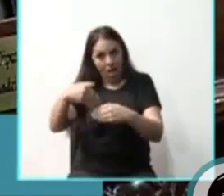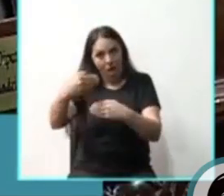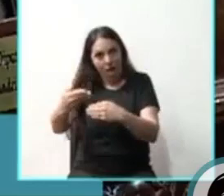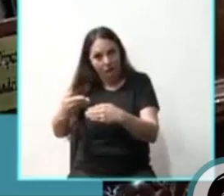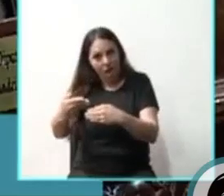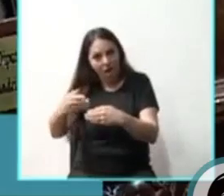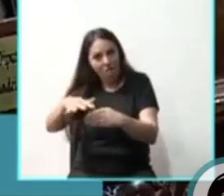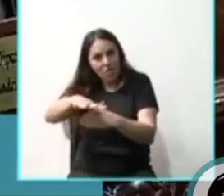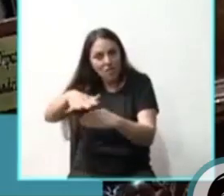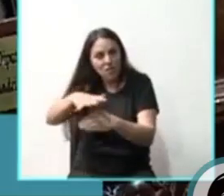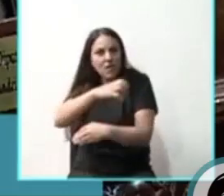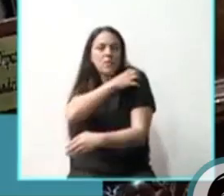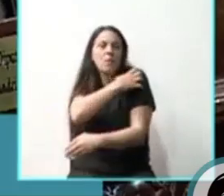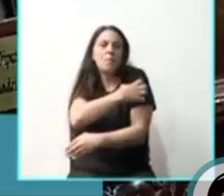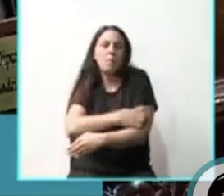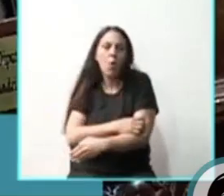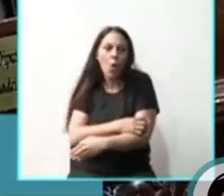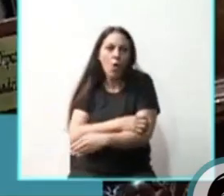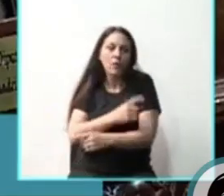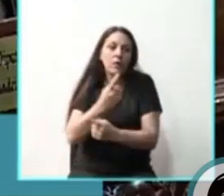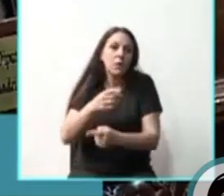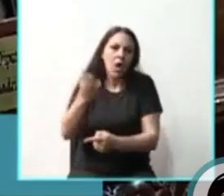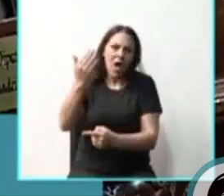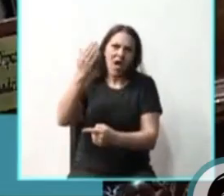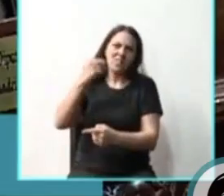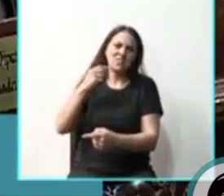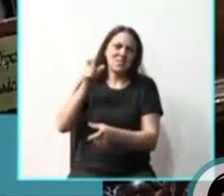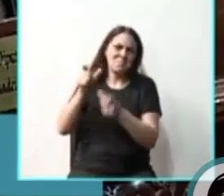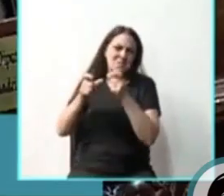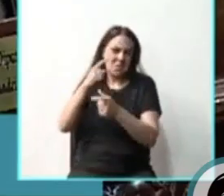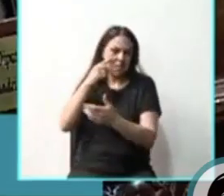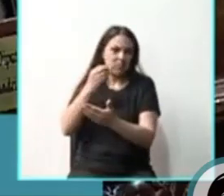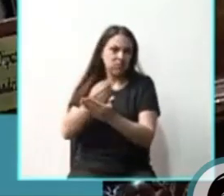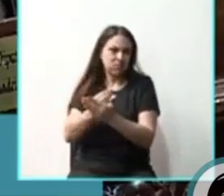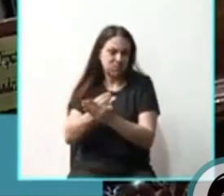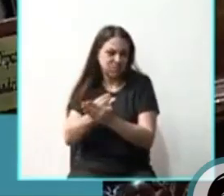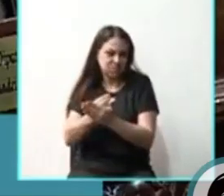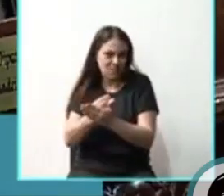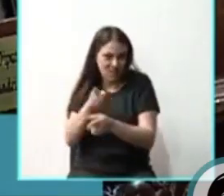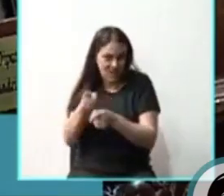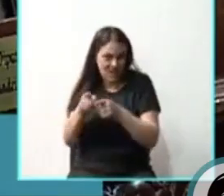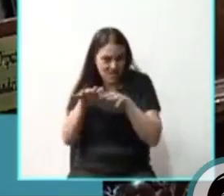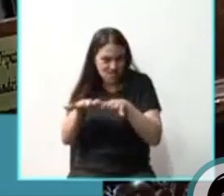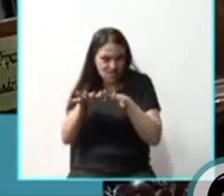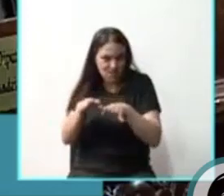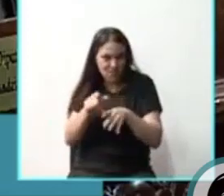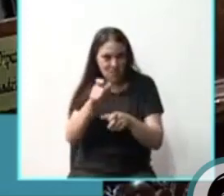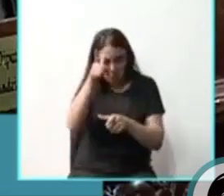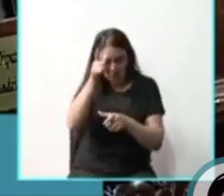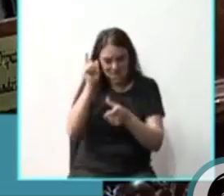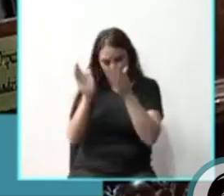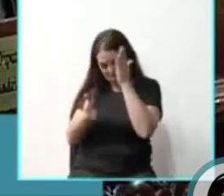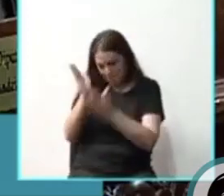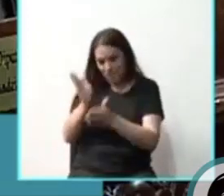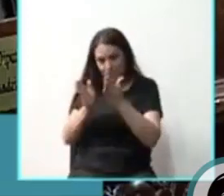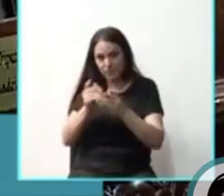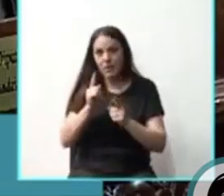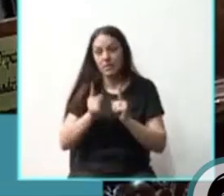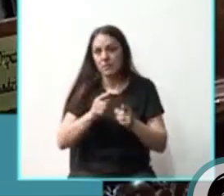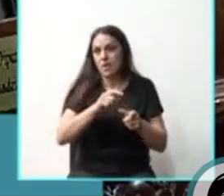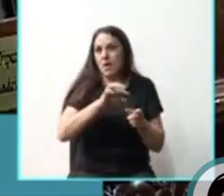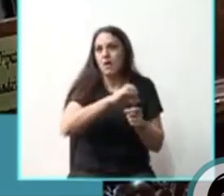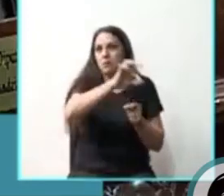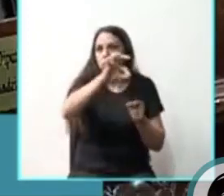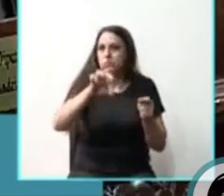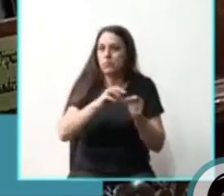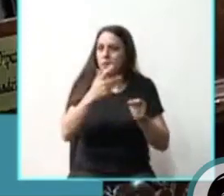después de que los vecinos habían sido reprimidos el barrio papá francisco 37 hectáreas en